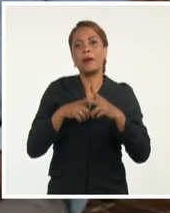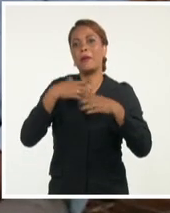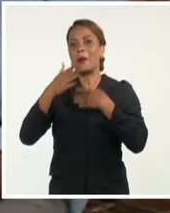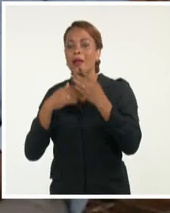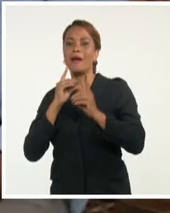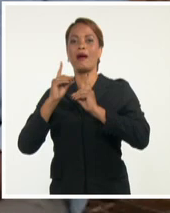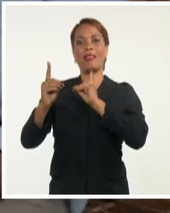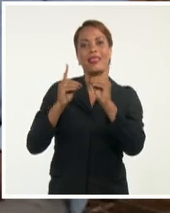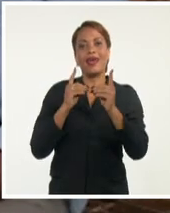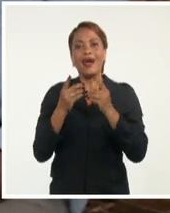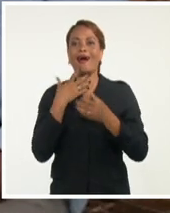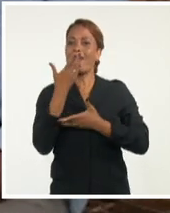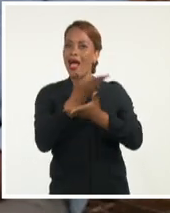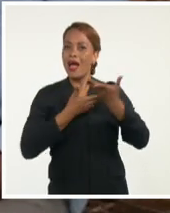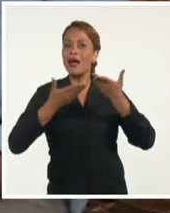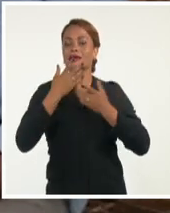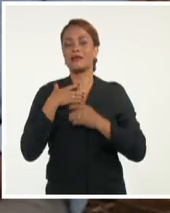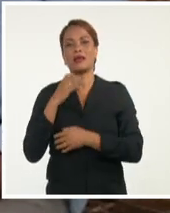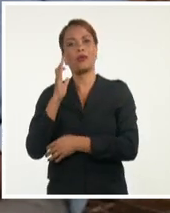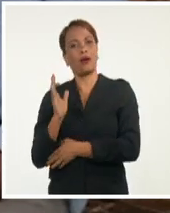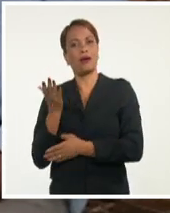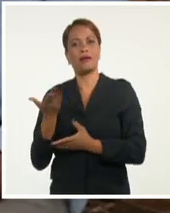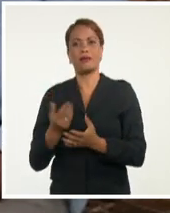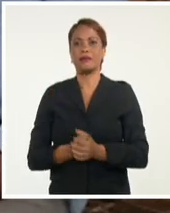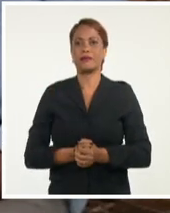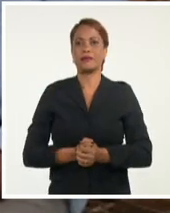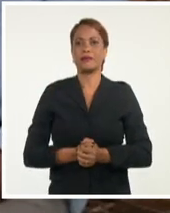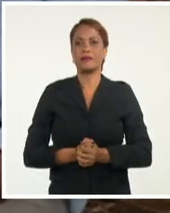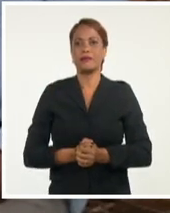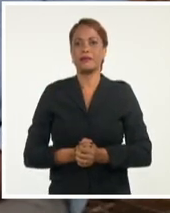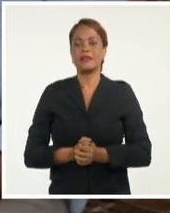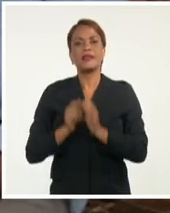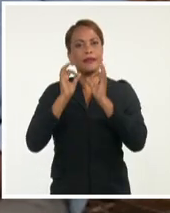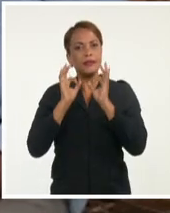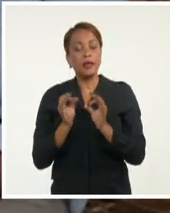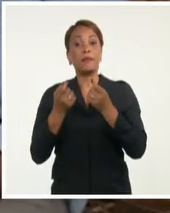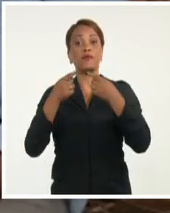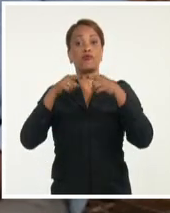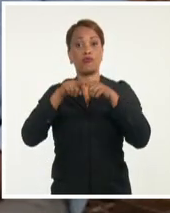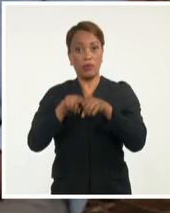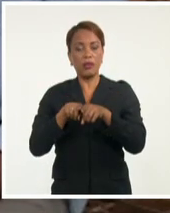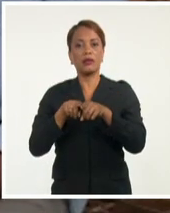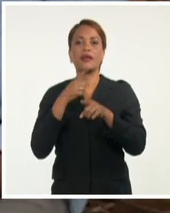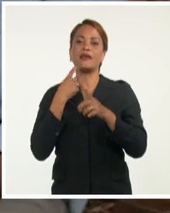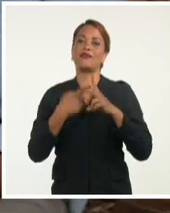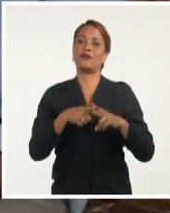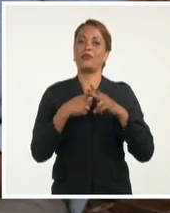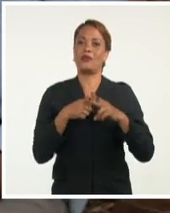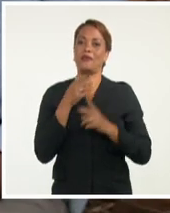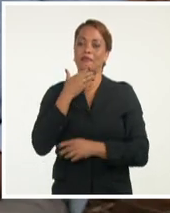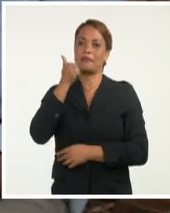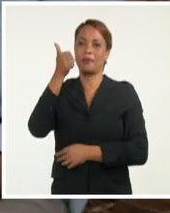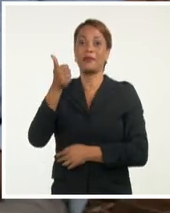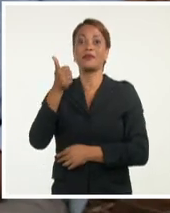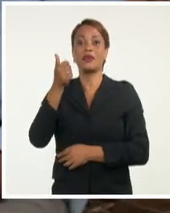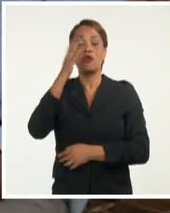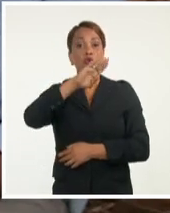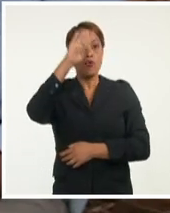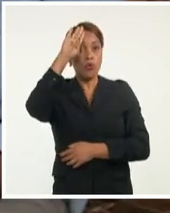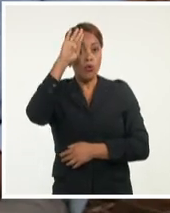deben ser de una manera educada. Y siempre la unidad es lo que nos va a dar la solución. Cuba,